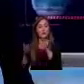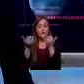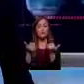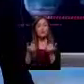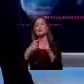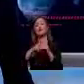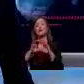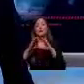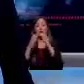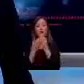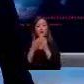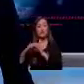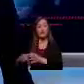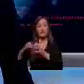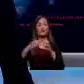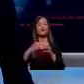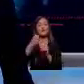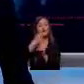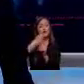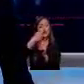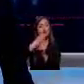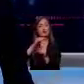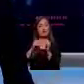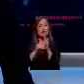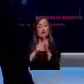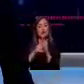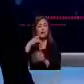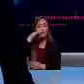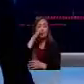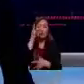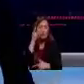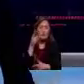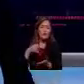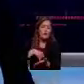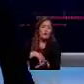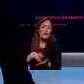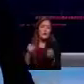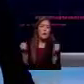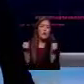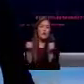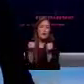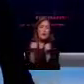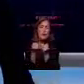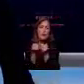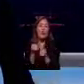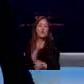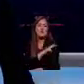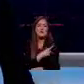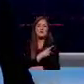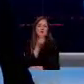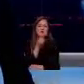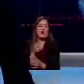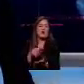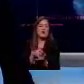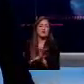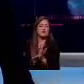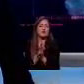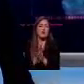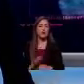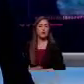Hoy se instalará el Comité Intersectorial para la Lucha contra la Desnutrición, liderado por el presidente de la República, Guillermo Lasso. Valery Villalba